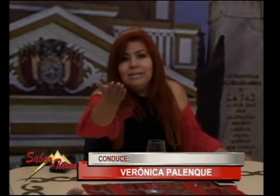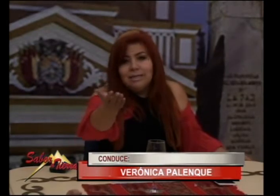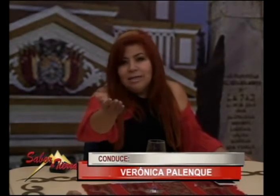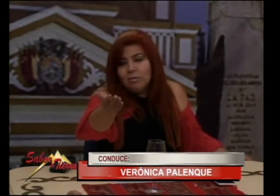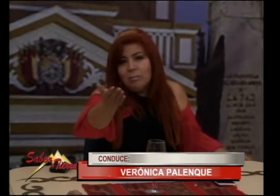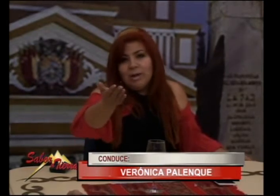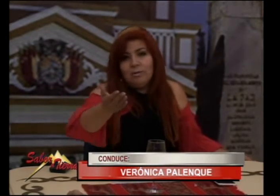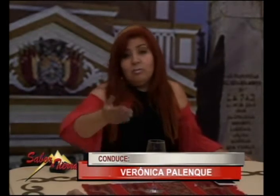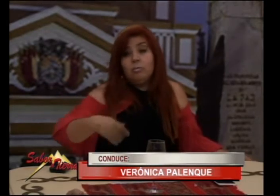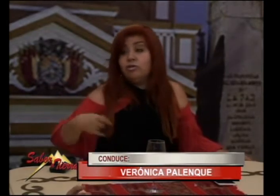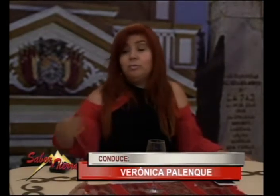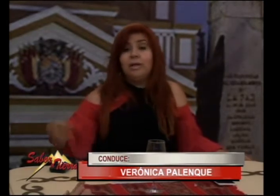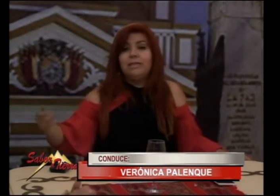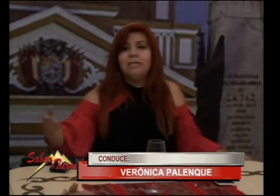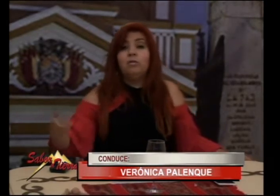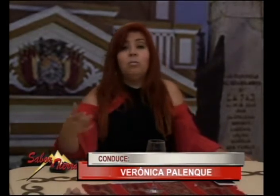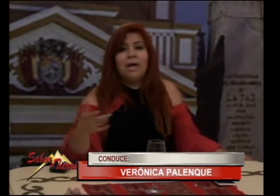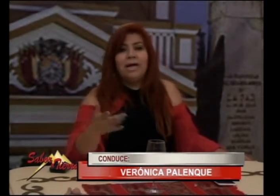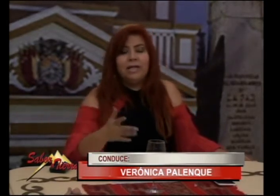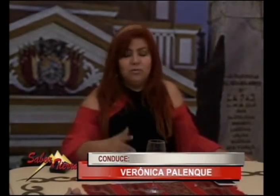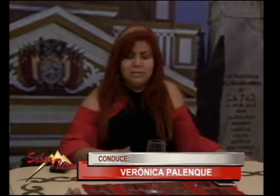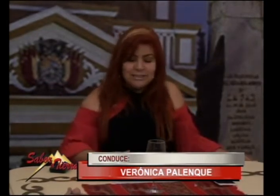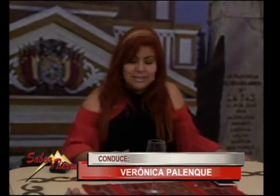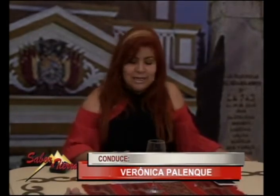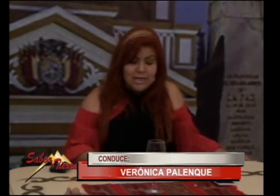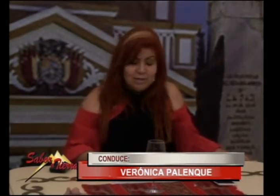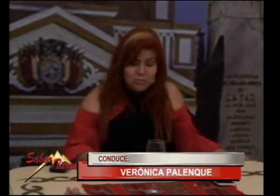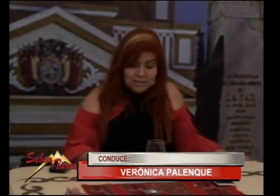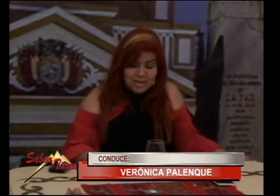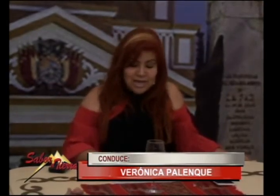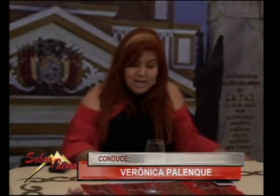estaban extendiendo la mano y íbamos repartiendo pan a todas